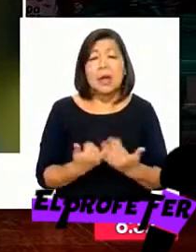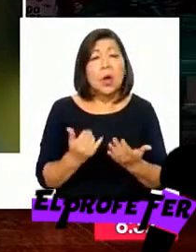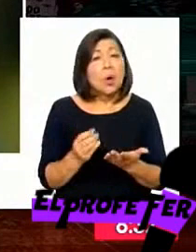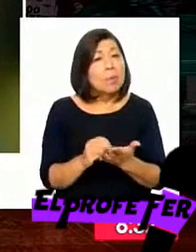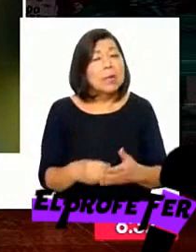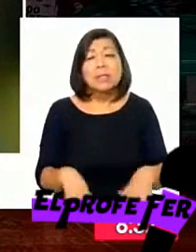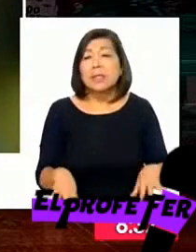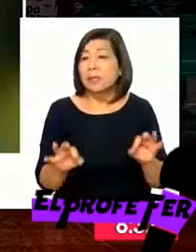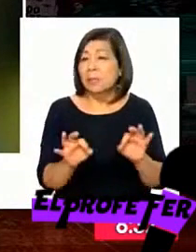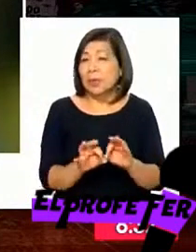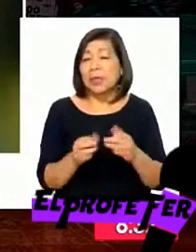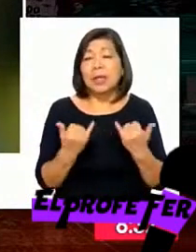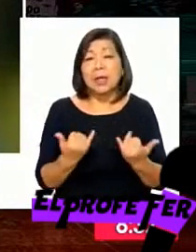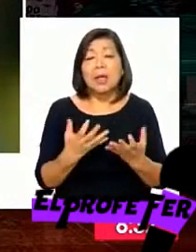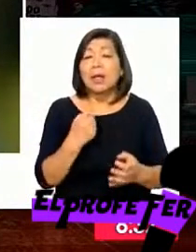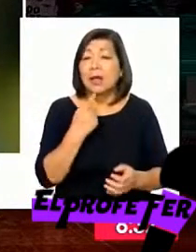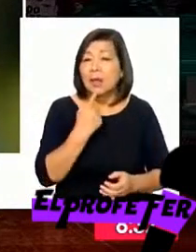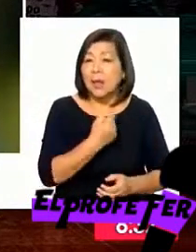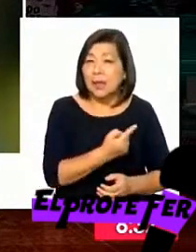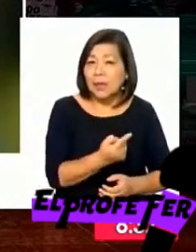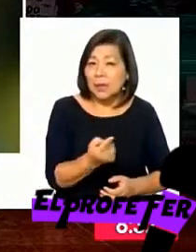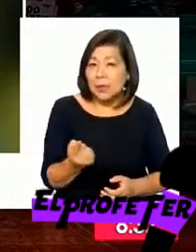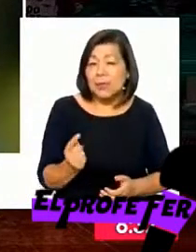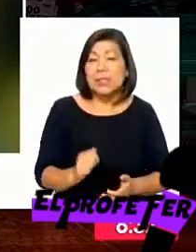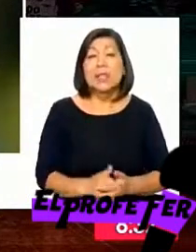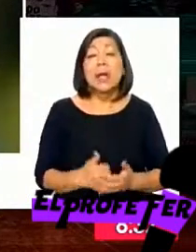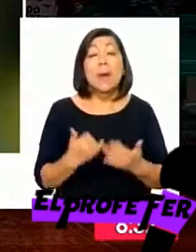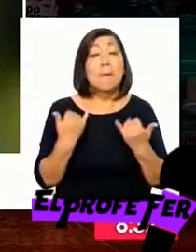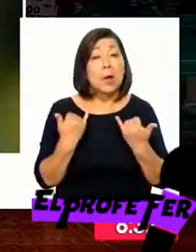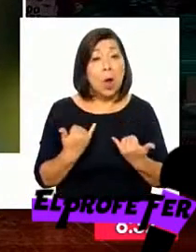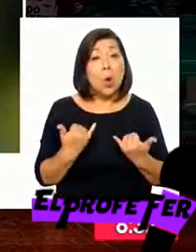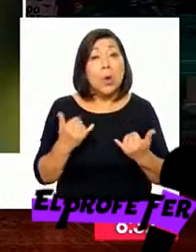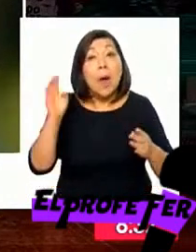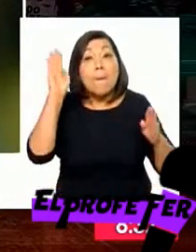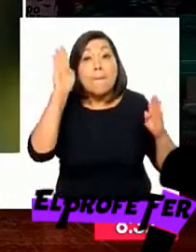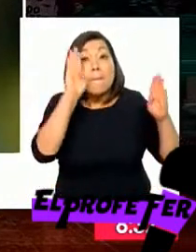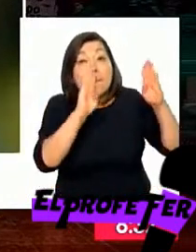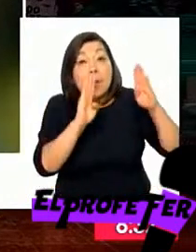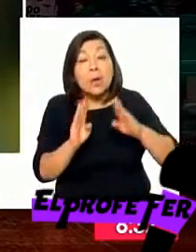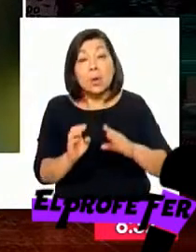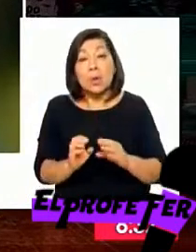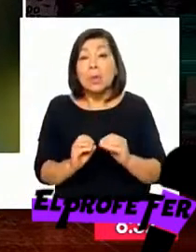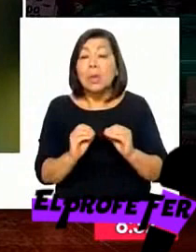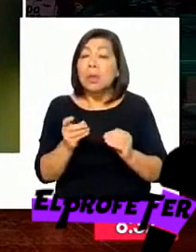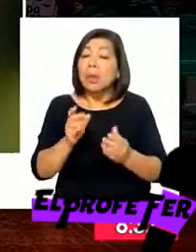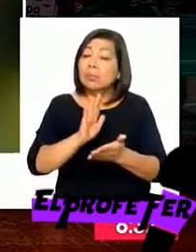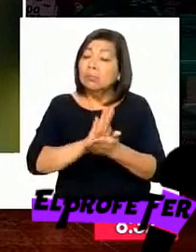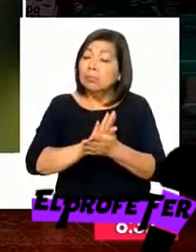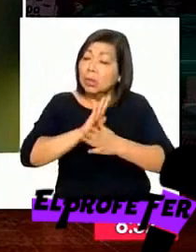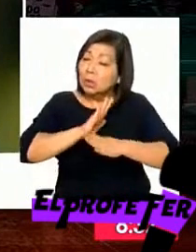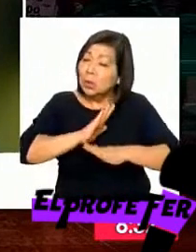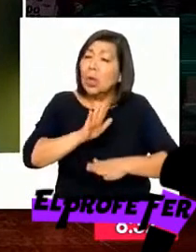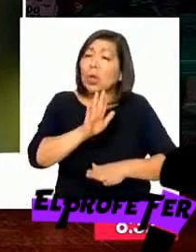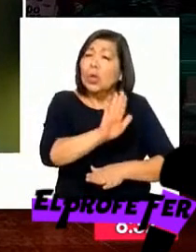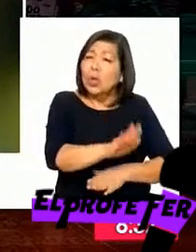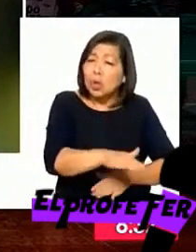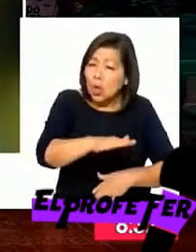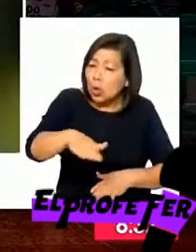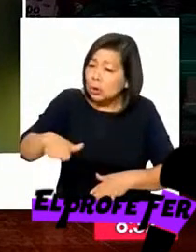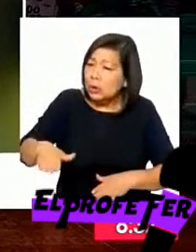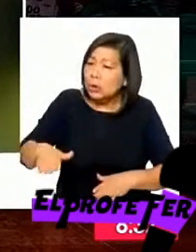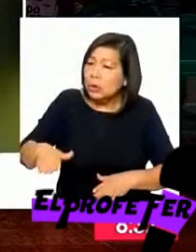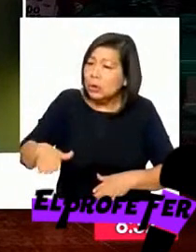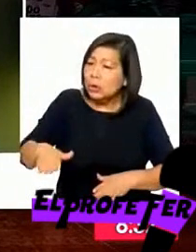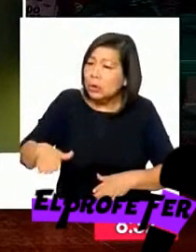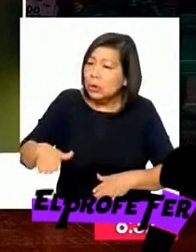es lo más importante que quiero transmitirles. Por ahora, preocupémonos de darles tranquilidad para que esas